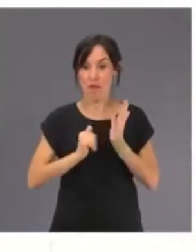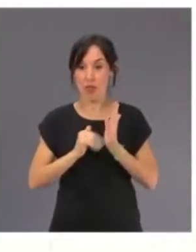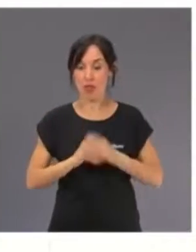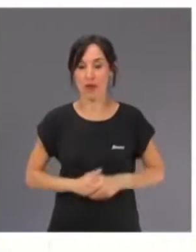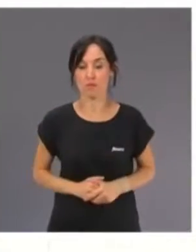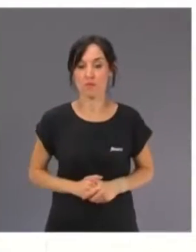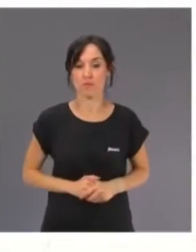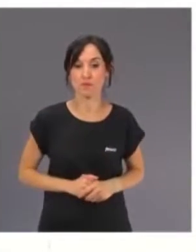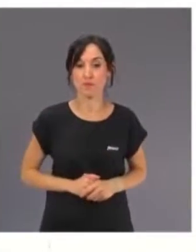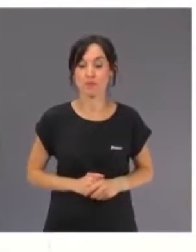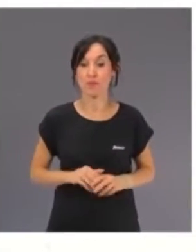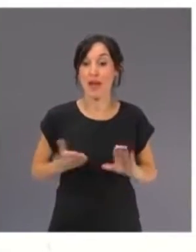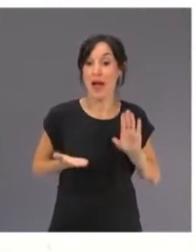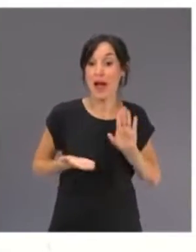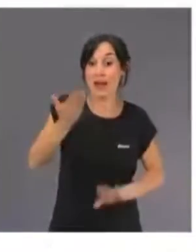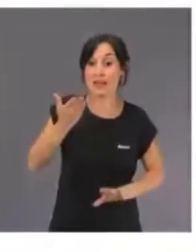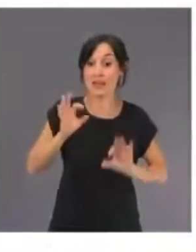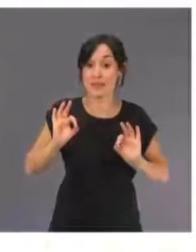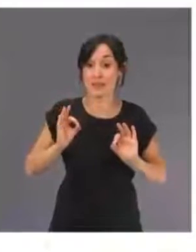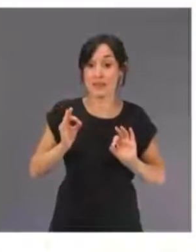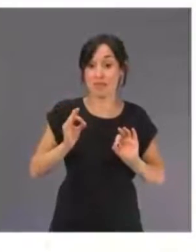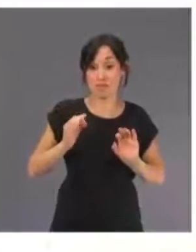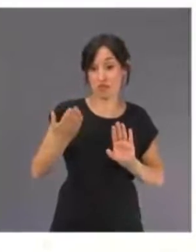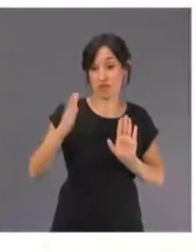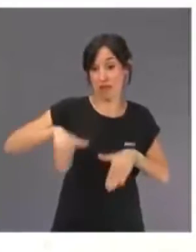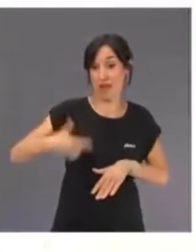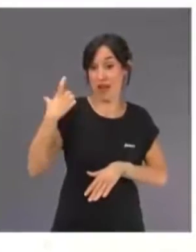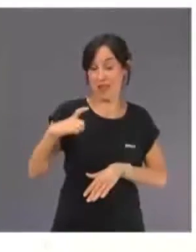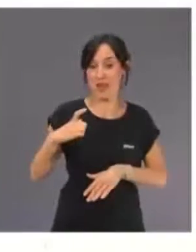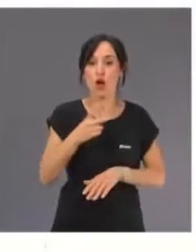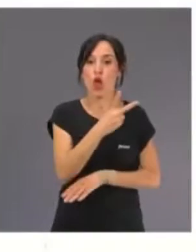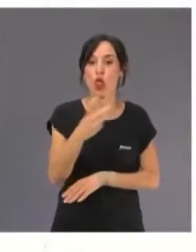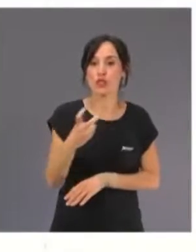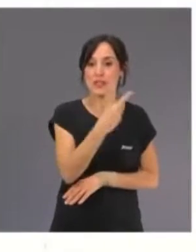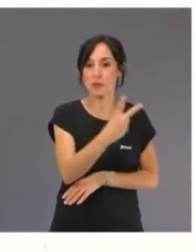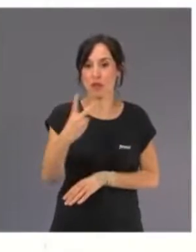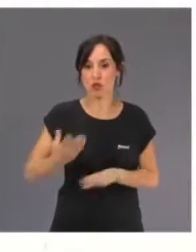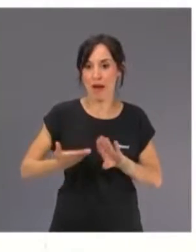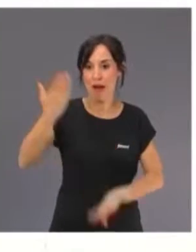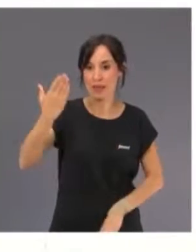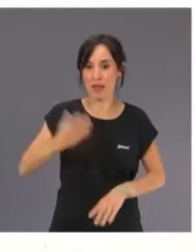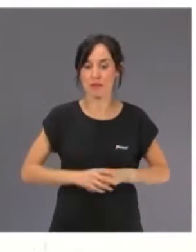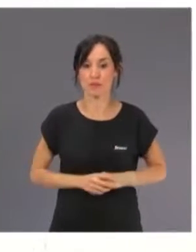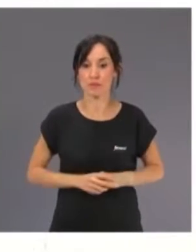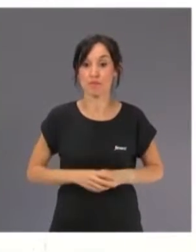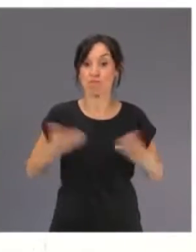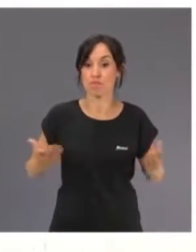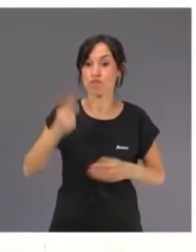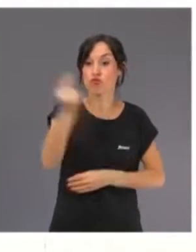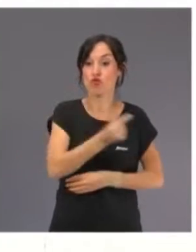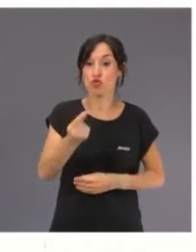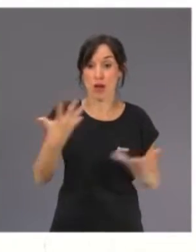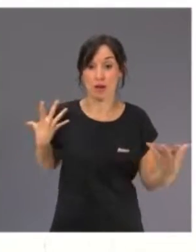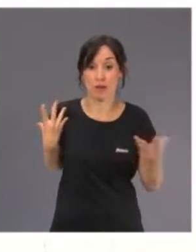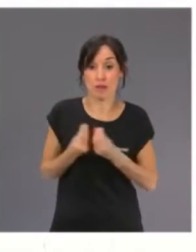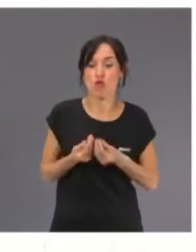Valencia. Nuevas altas desde la última actualización de ayer, 222. Por tanto, el total